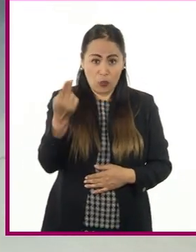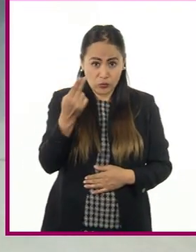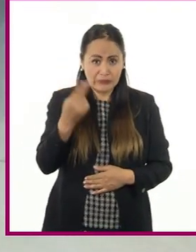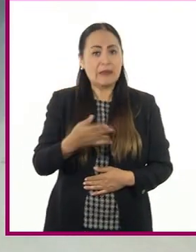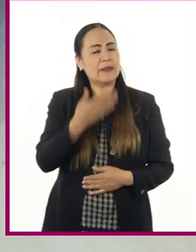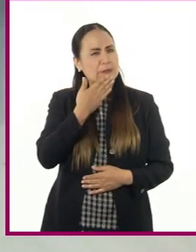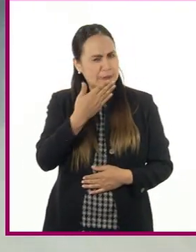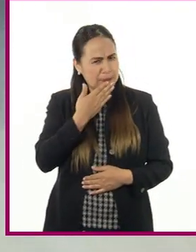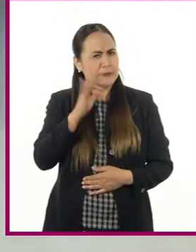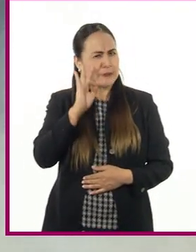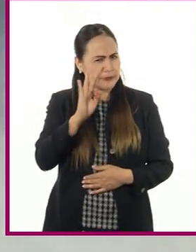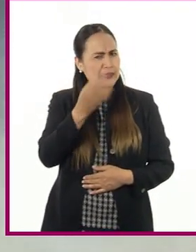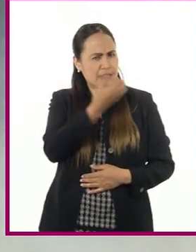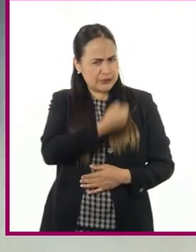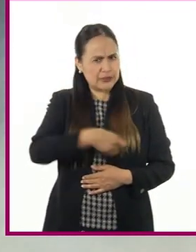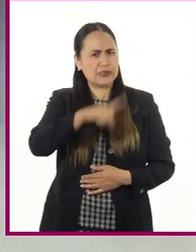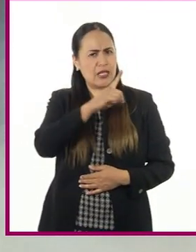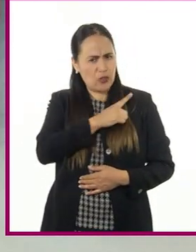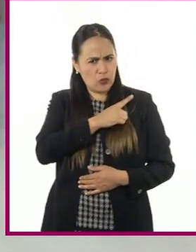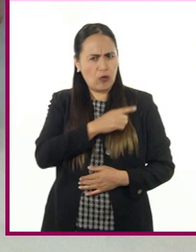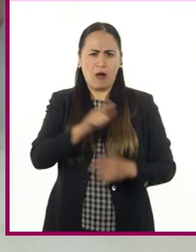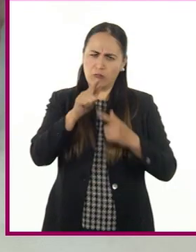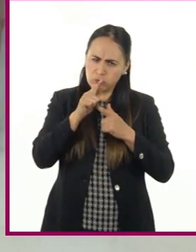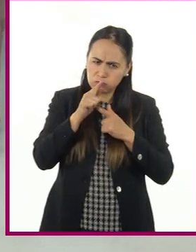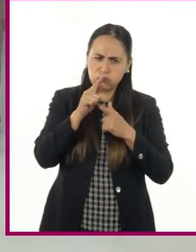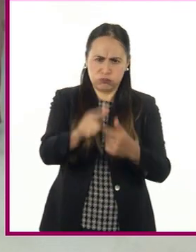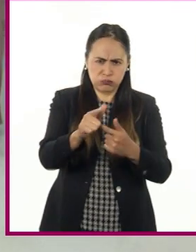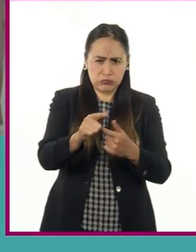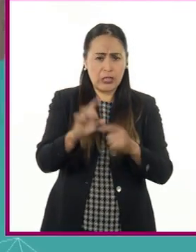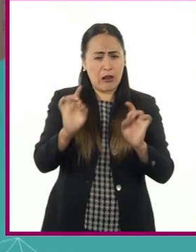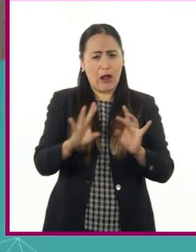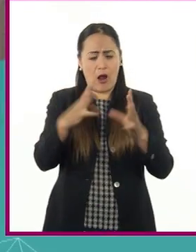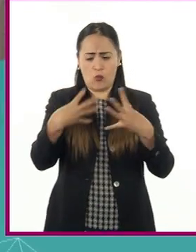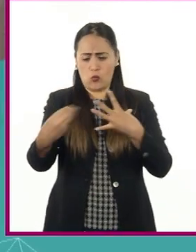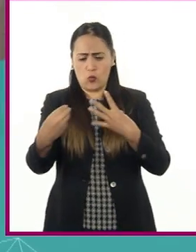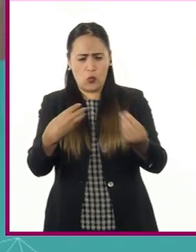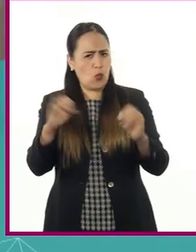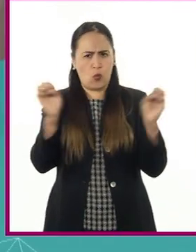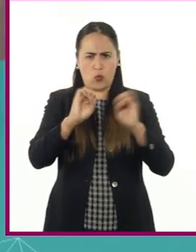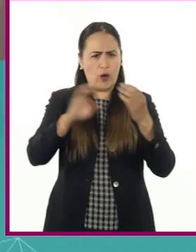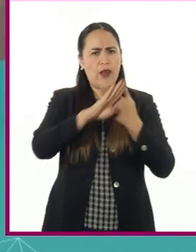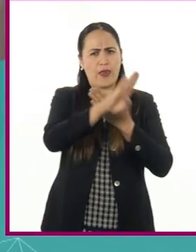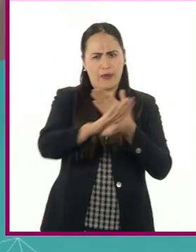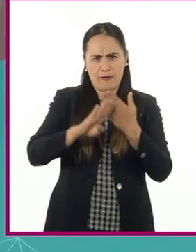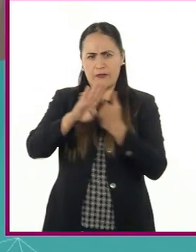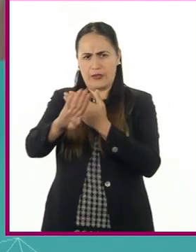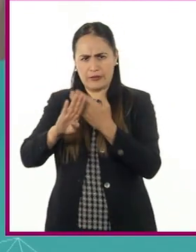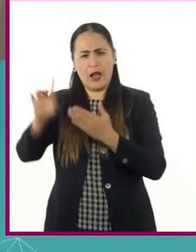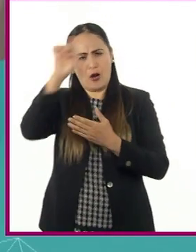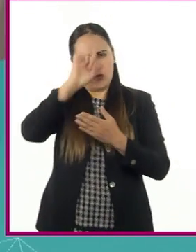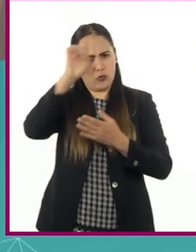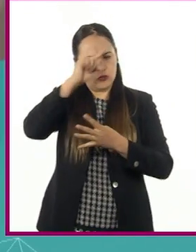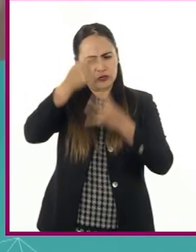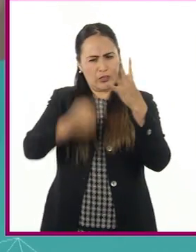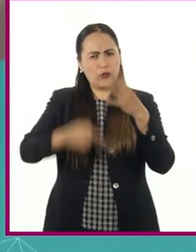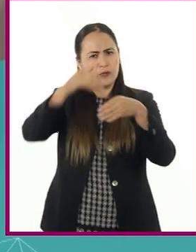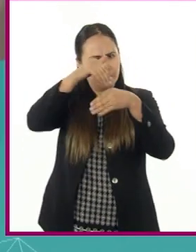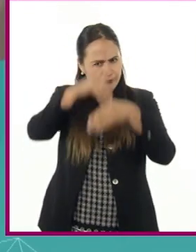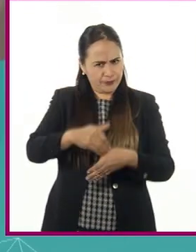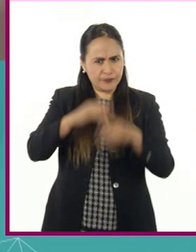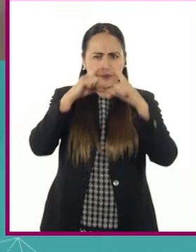encuentren muy bien de salud. Para continuar así y evitar contagios, les recordamos seguir con el correcto uso de la